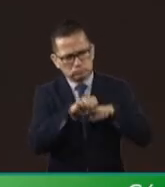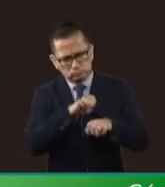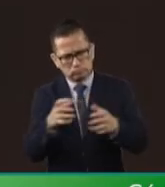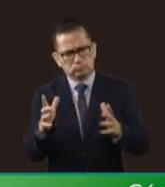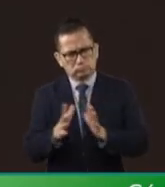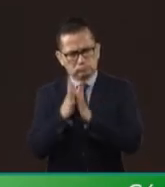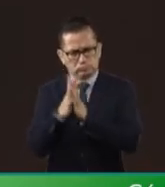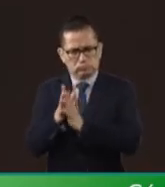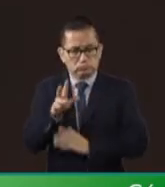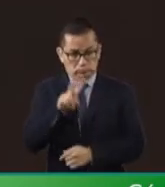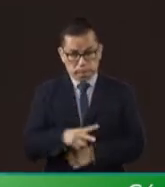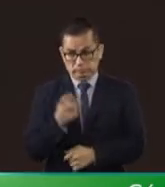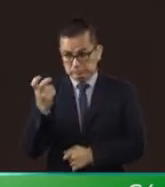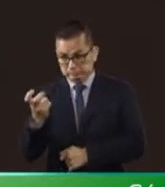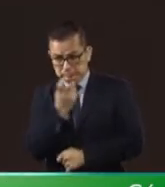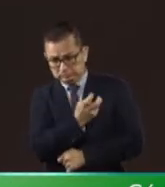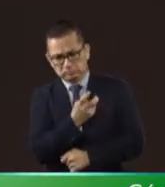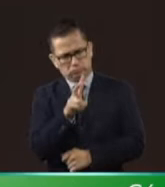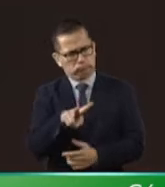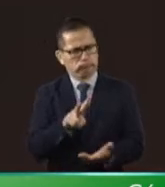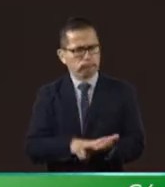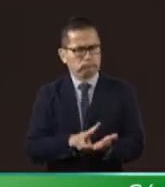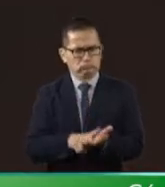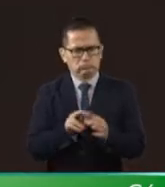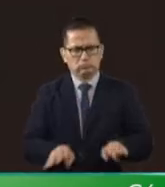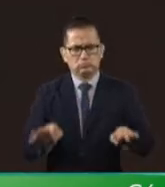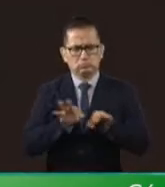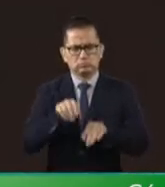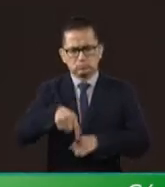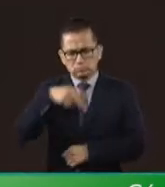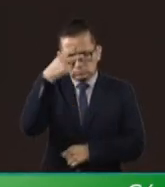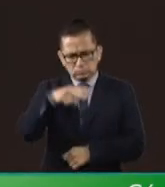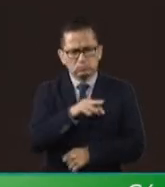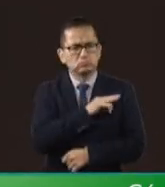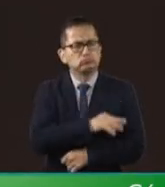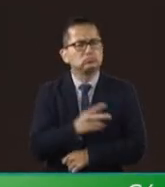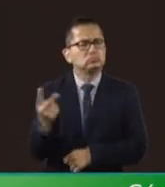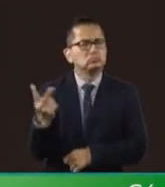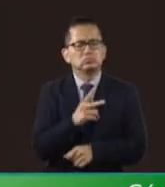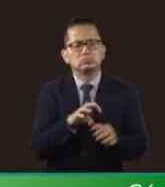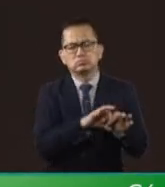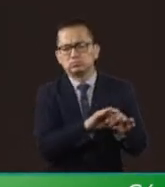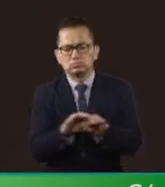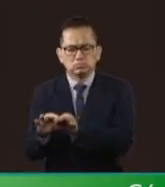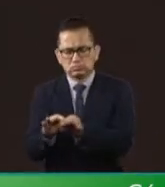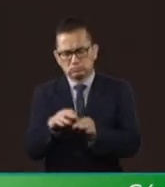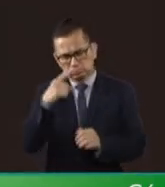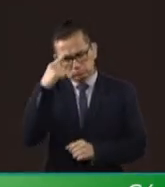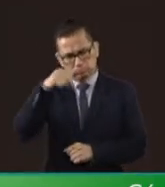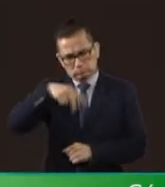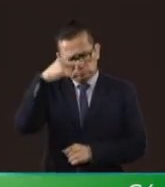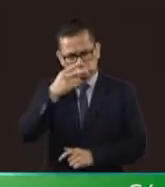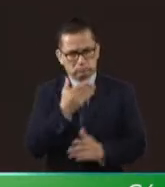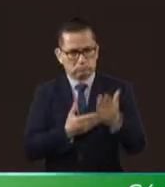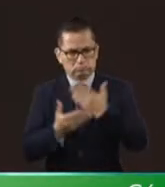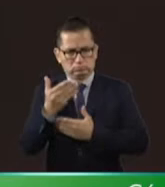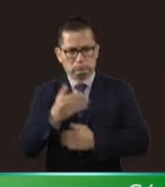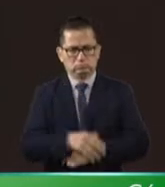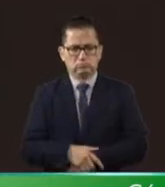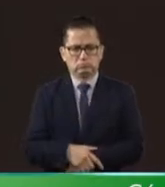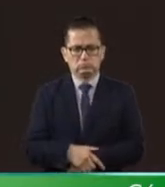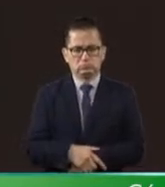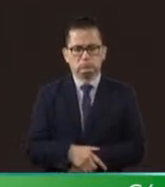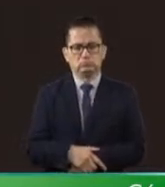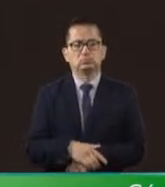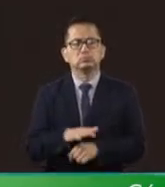el pueblo de México. Ambas pueden coexistir y ambas pueden generar desarrollo para nuestro país. Por eso,